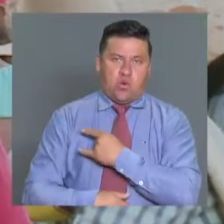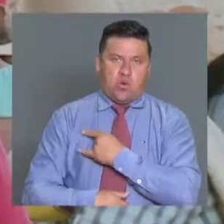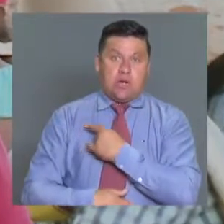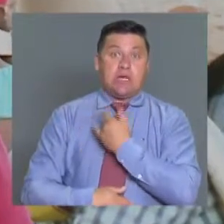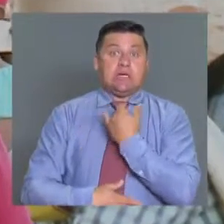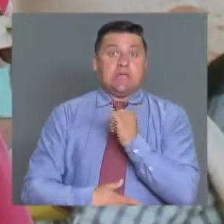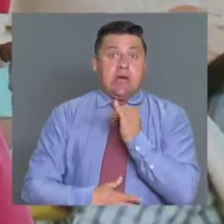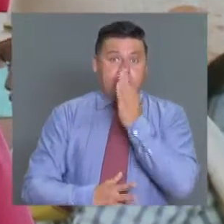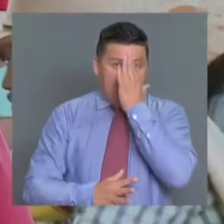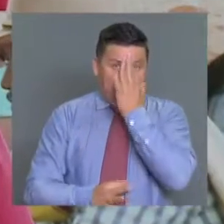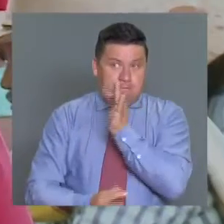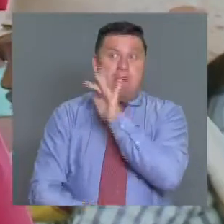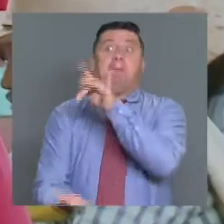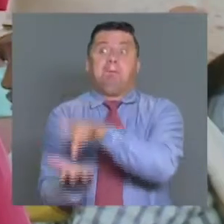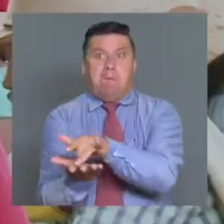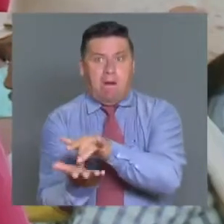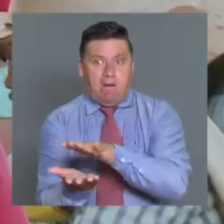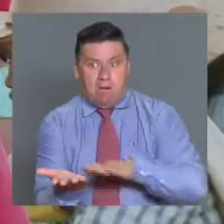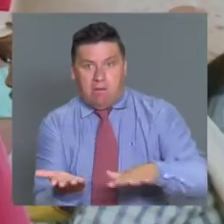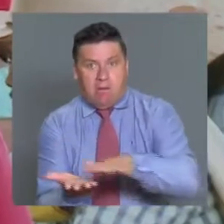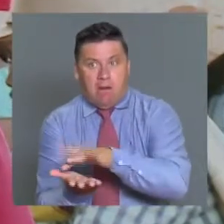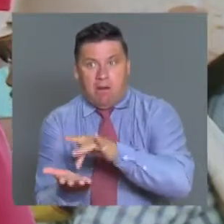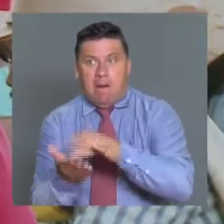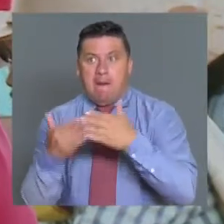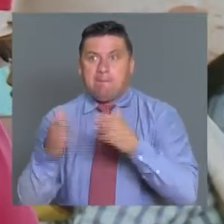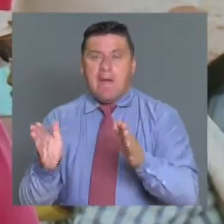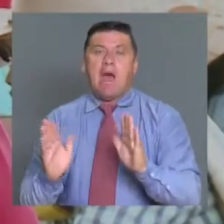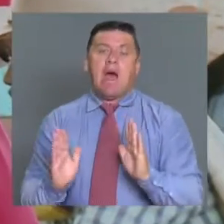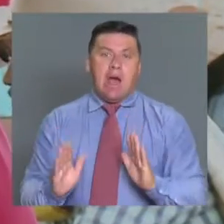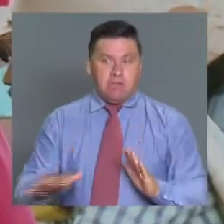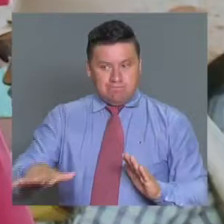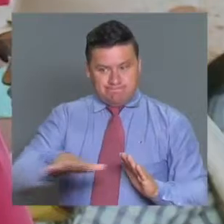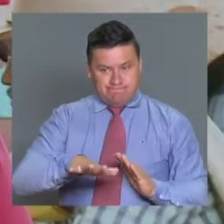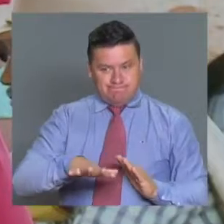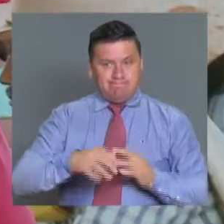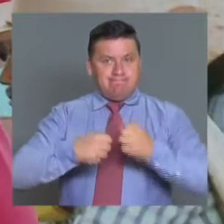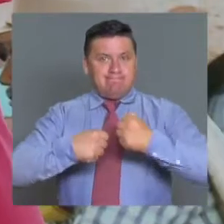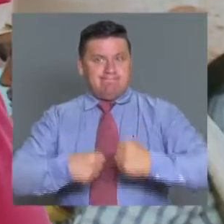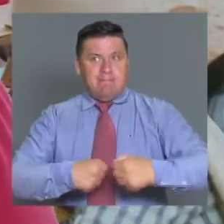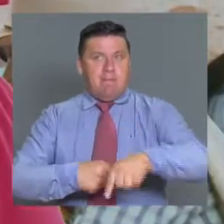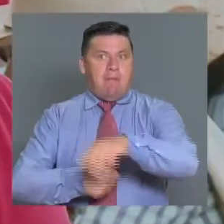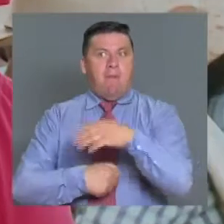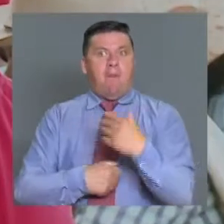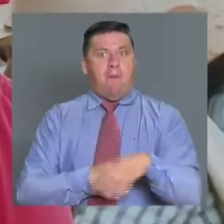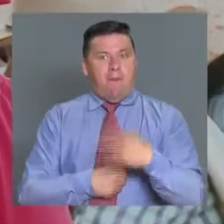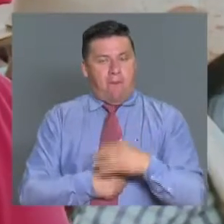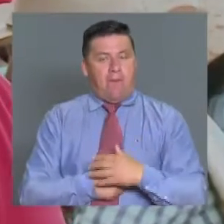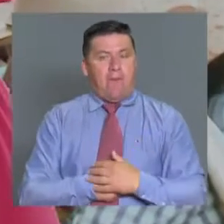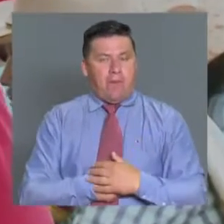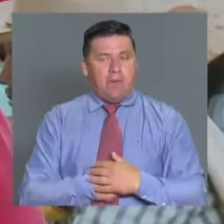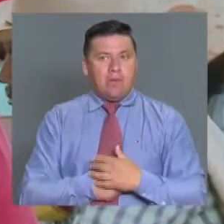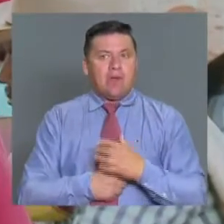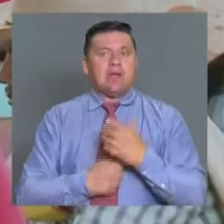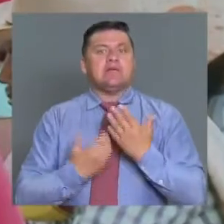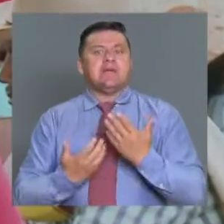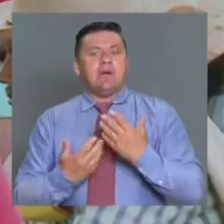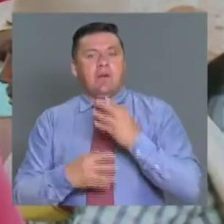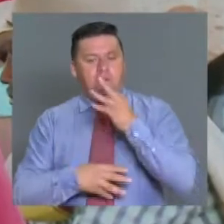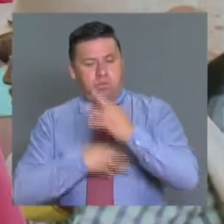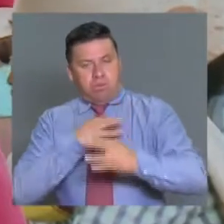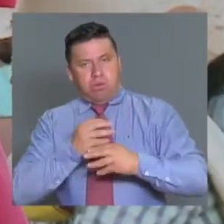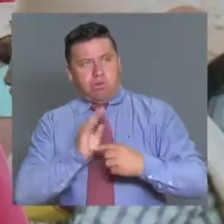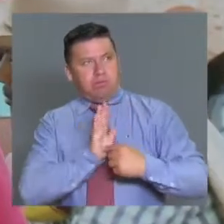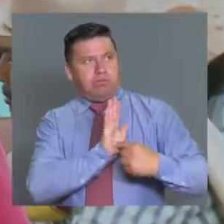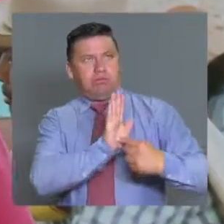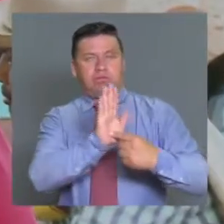presente en el territorio y así de esa manera llevarle al mundo